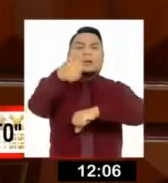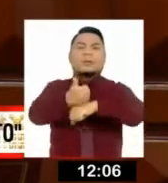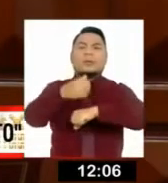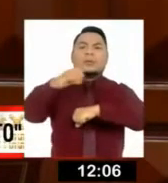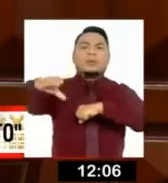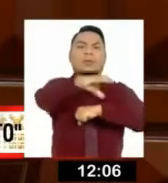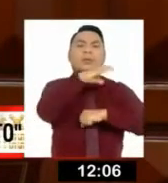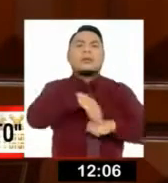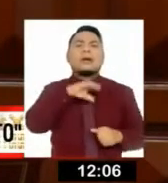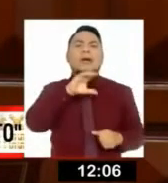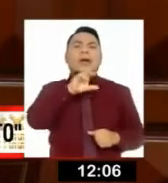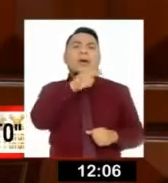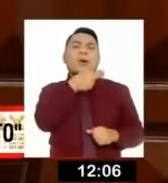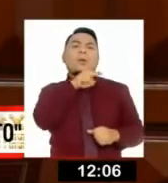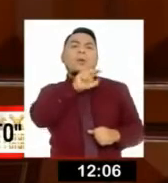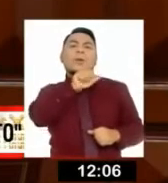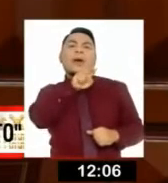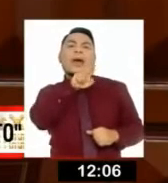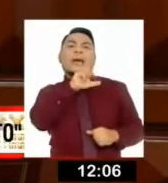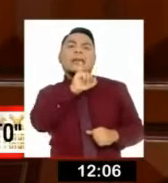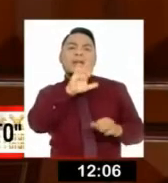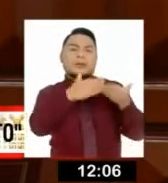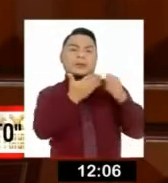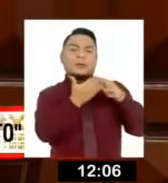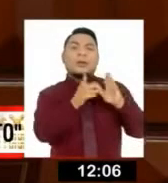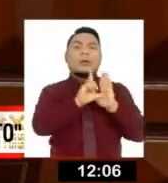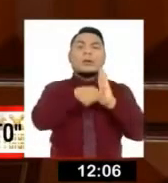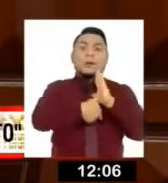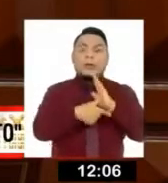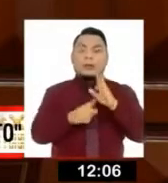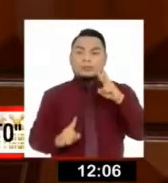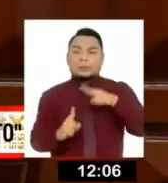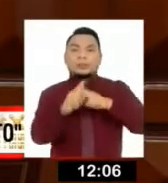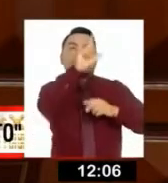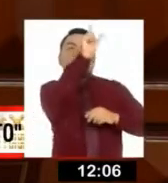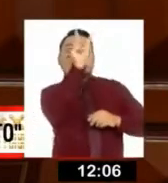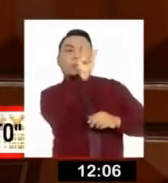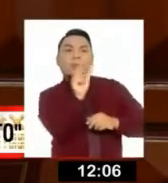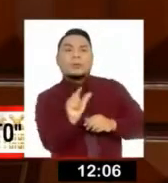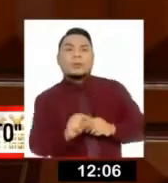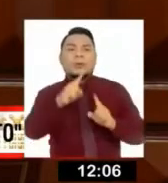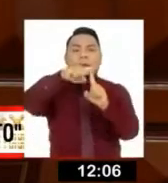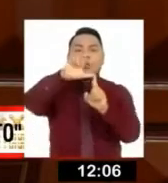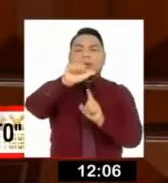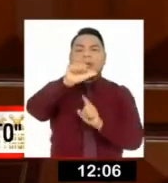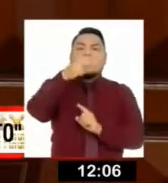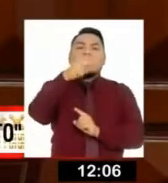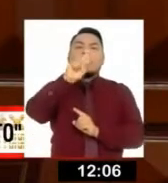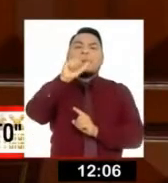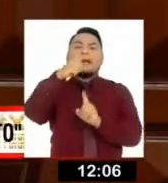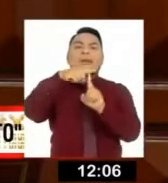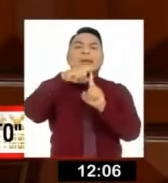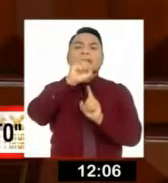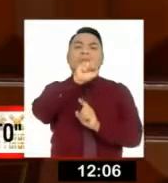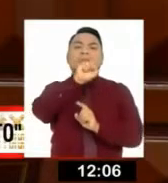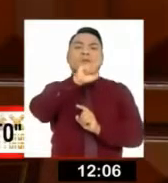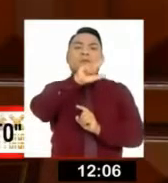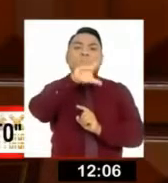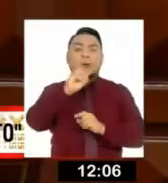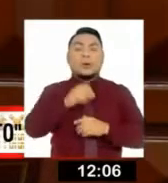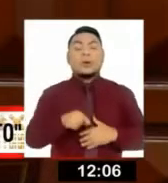Huari y luego el Tahuantinsuyo. Durante 4 milenios y medio,